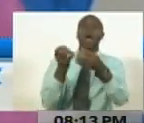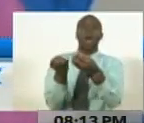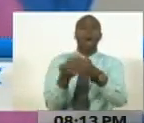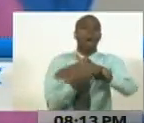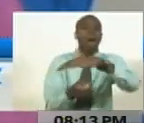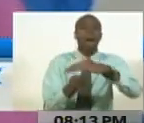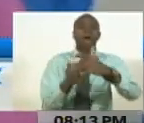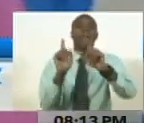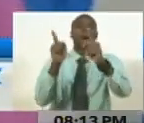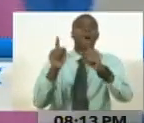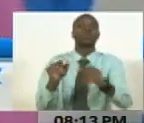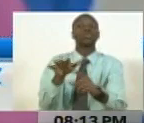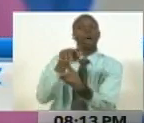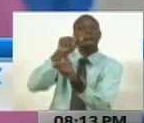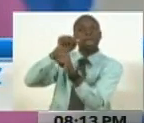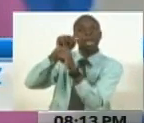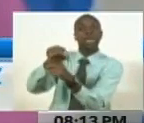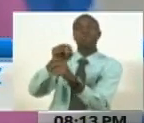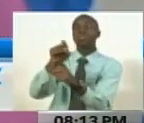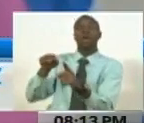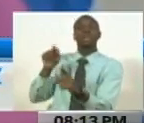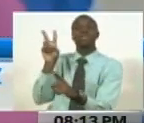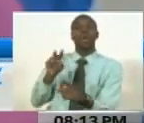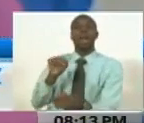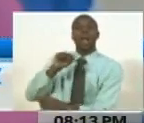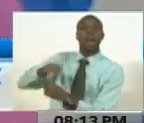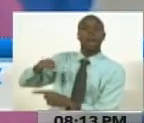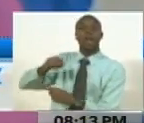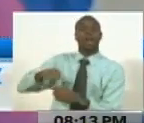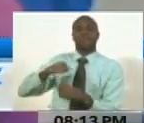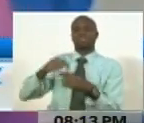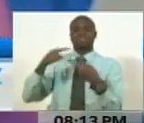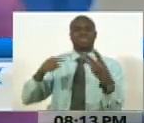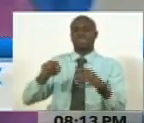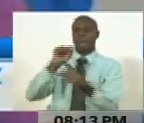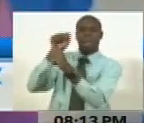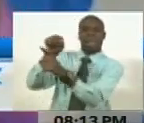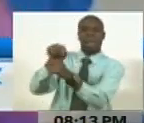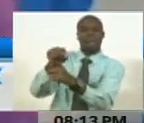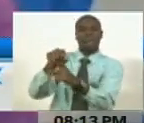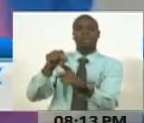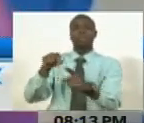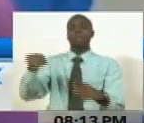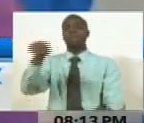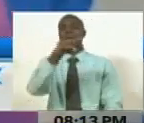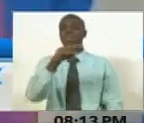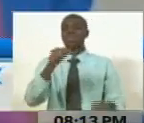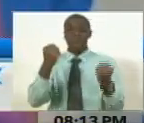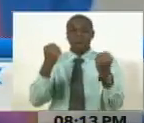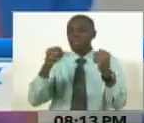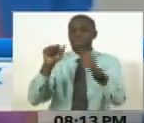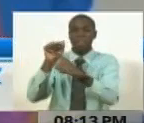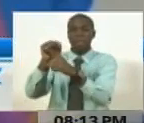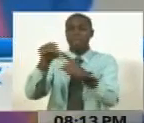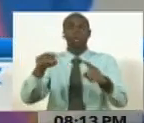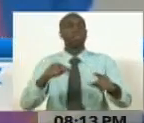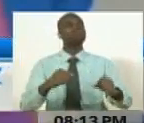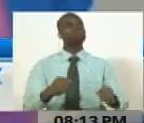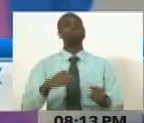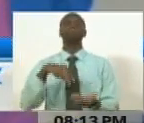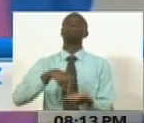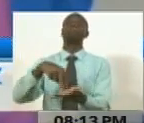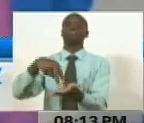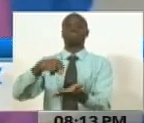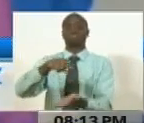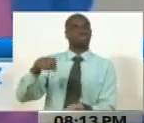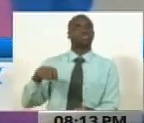chantajes, presiones de todo tipo, es tan fuerte y tienes que explicar las